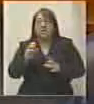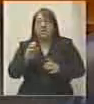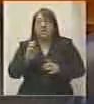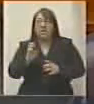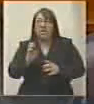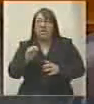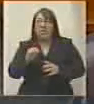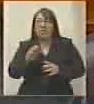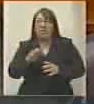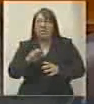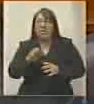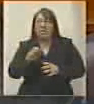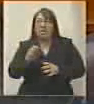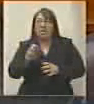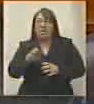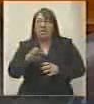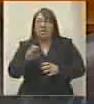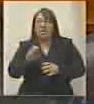EMP,